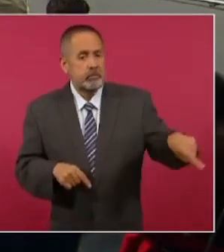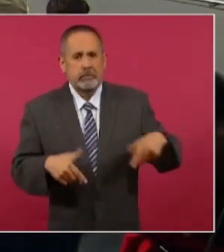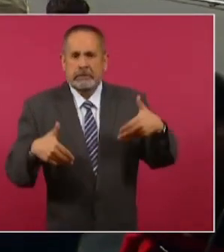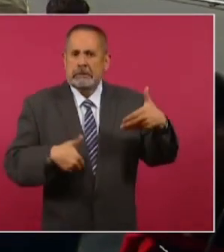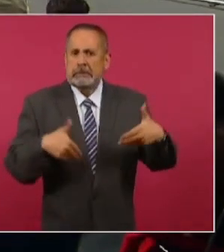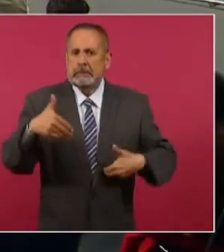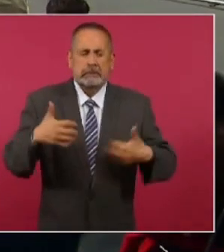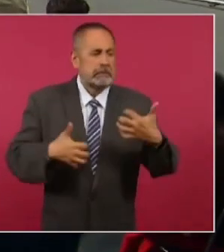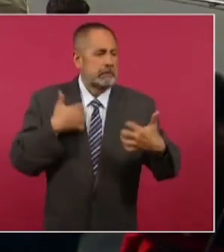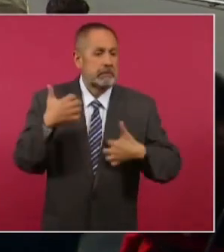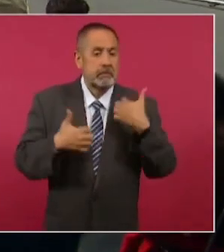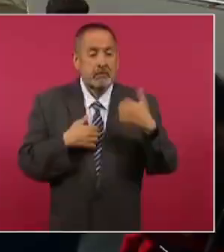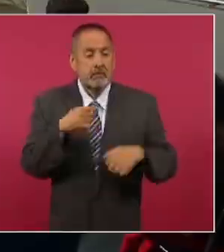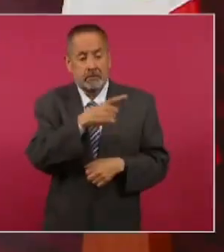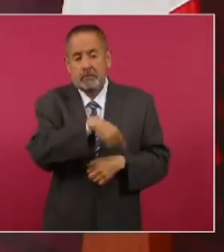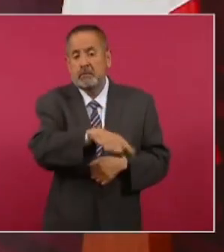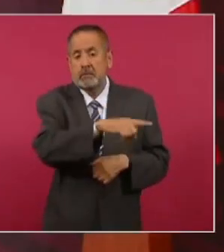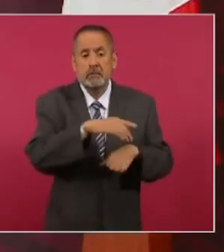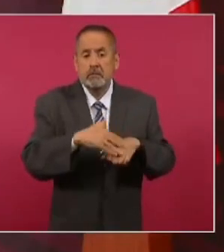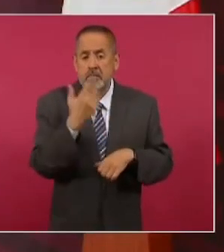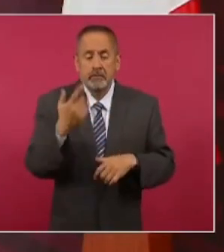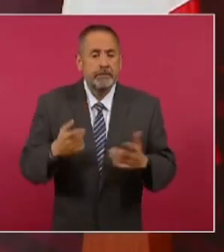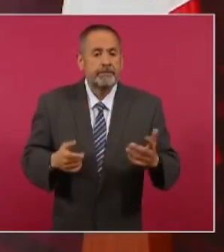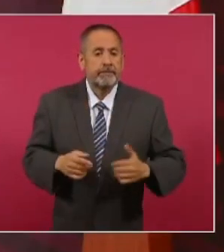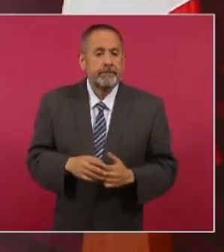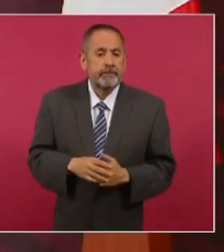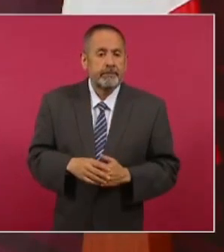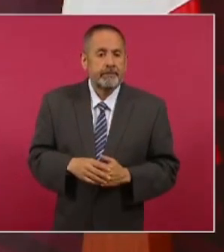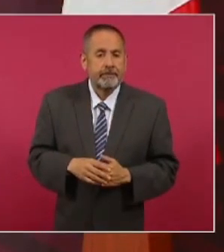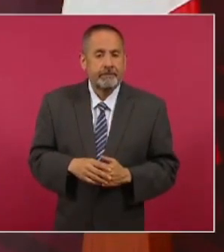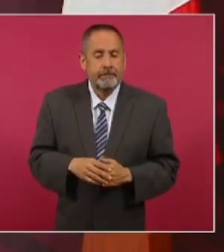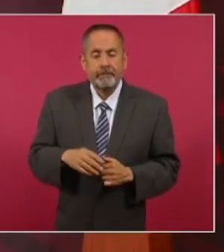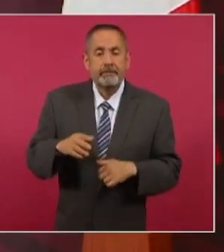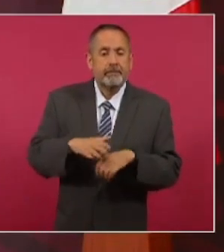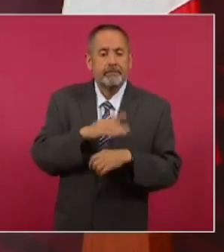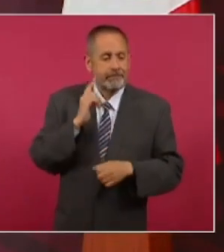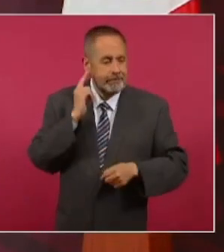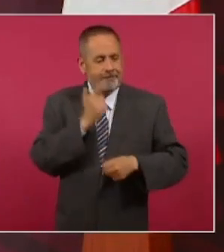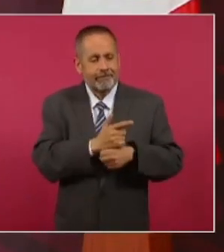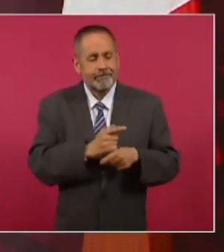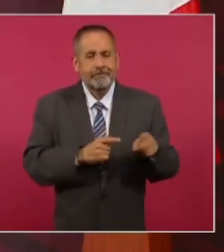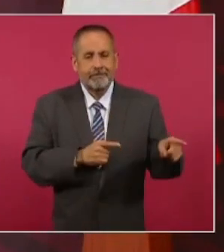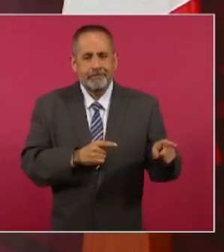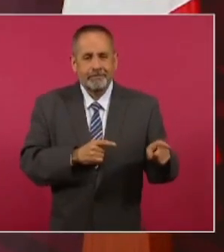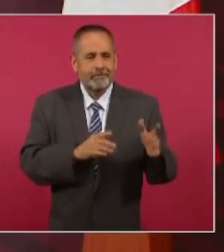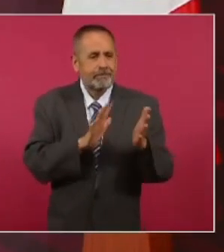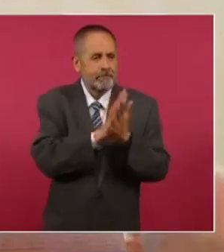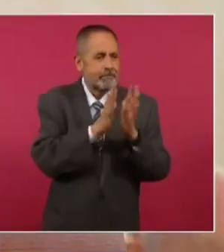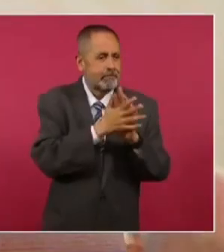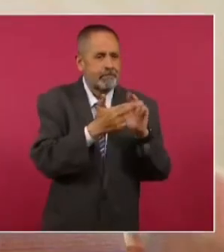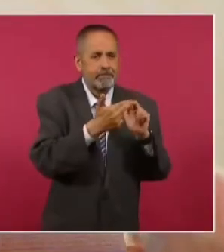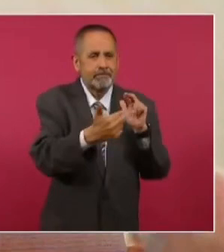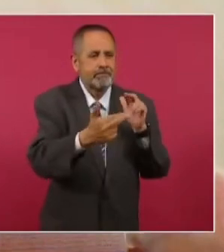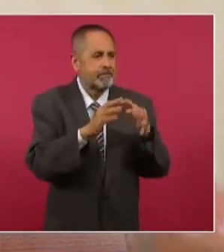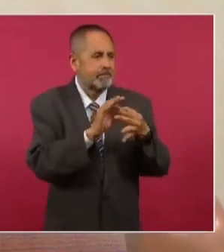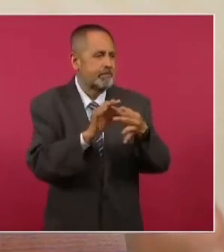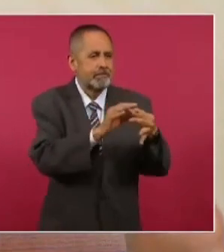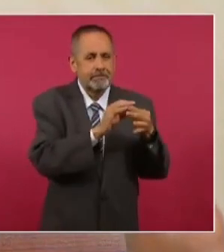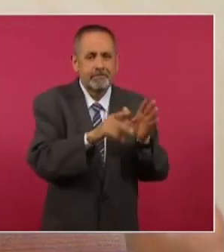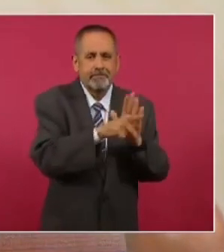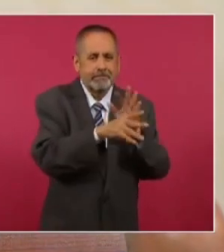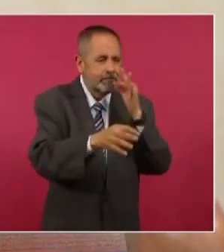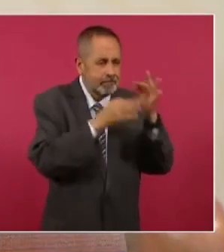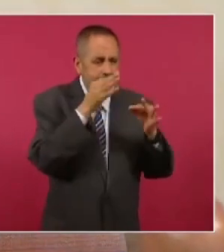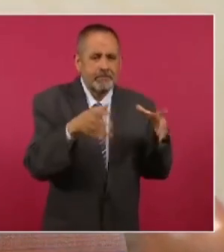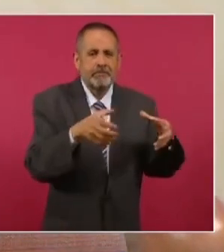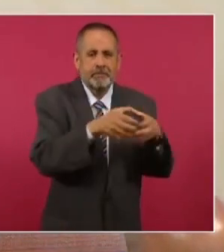porque como quedó al descubierto las ligas que tenían los medios de información